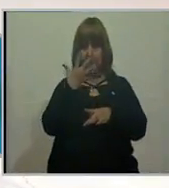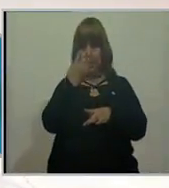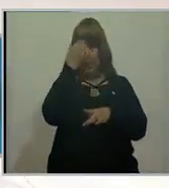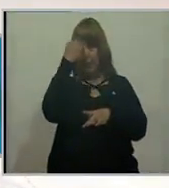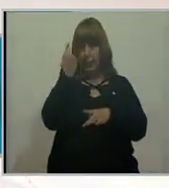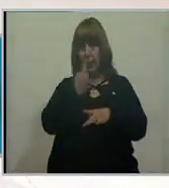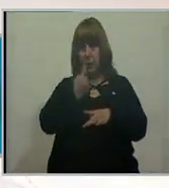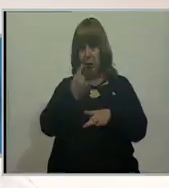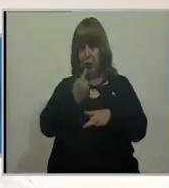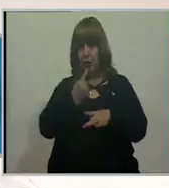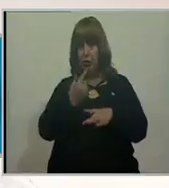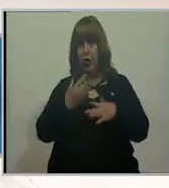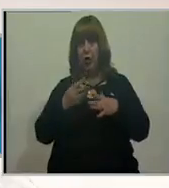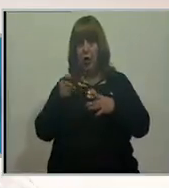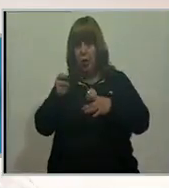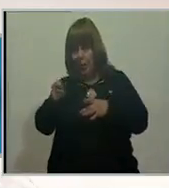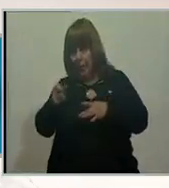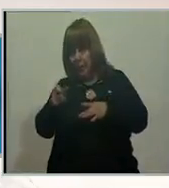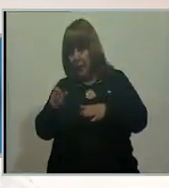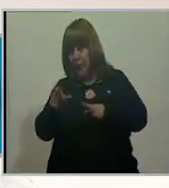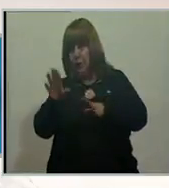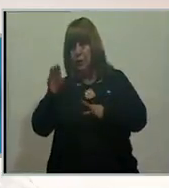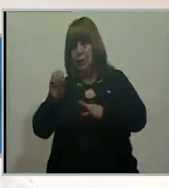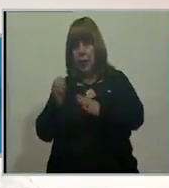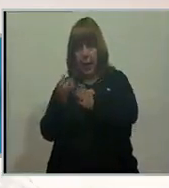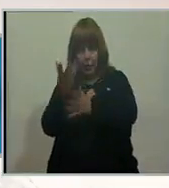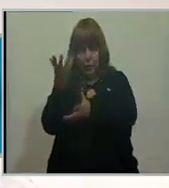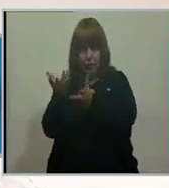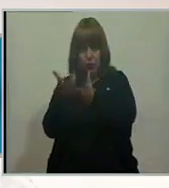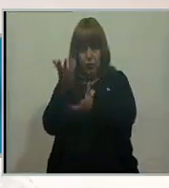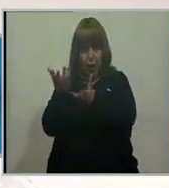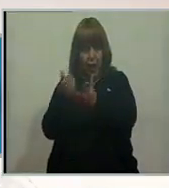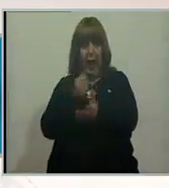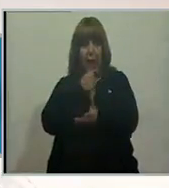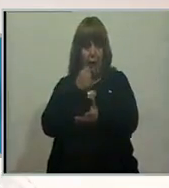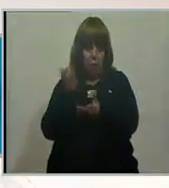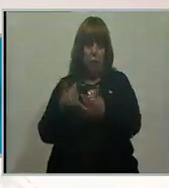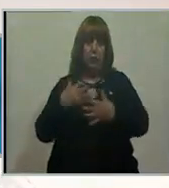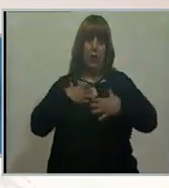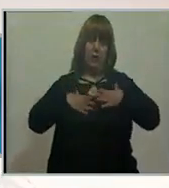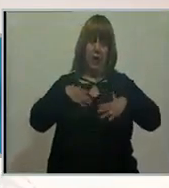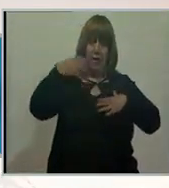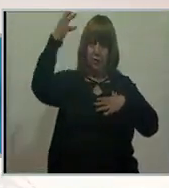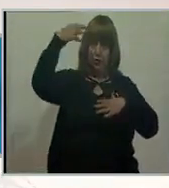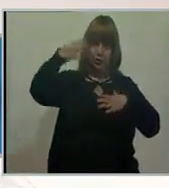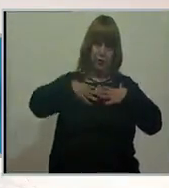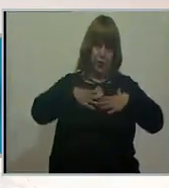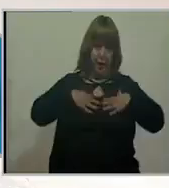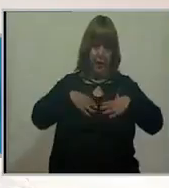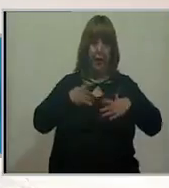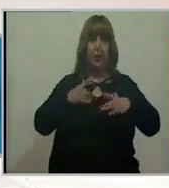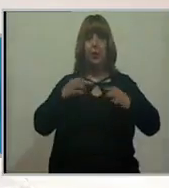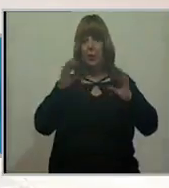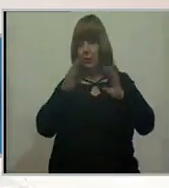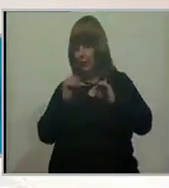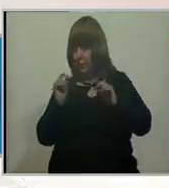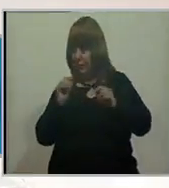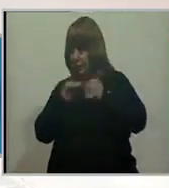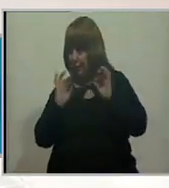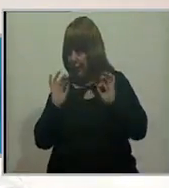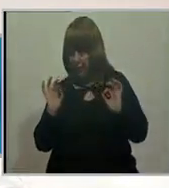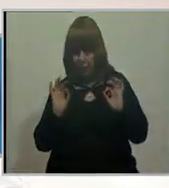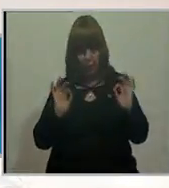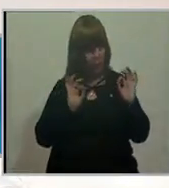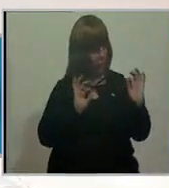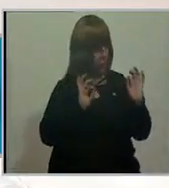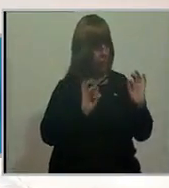Una vez que se bañó todo el mundo, se apaga. Se apaga. Después, si ¿consume se va a usar, mucho el piloto? Y de acuerdo a las